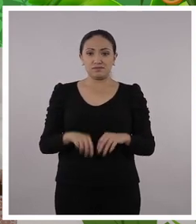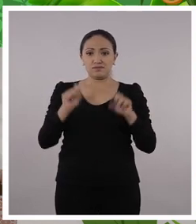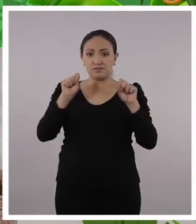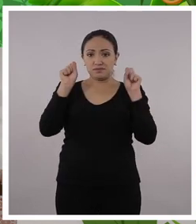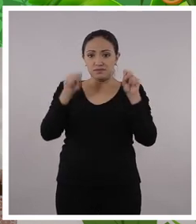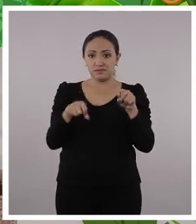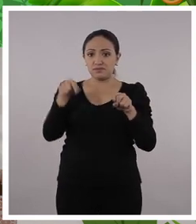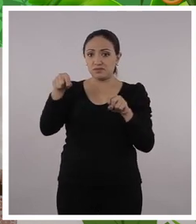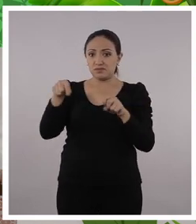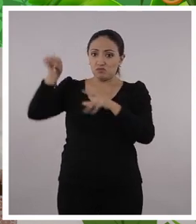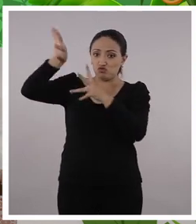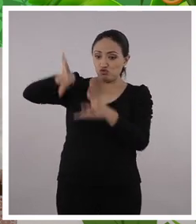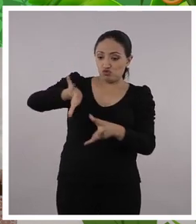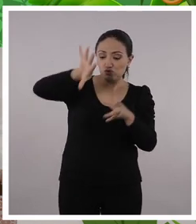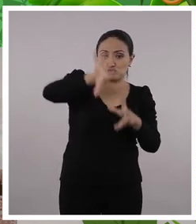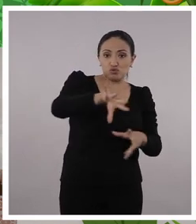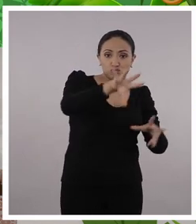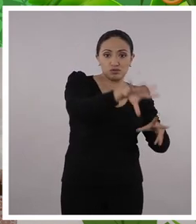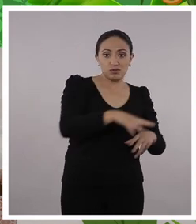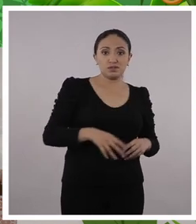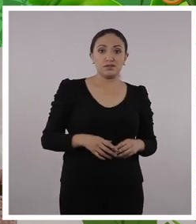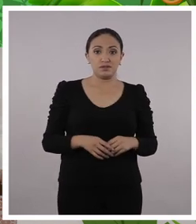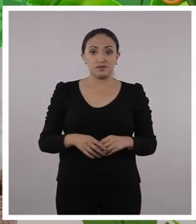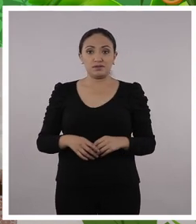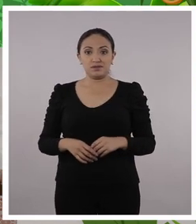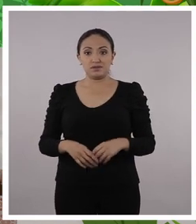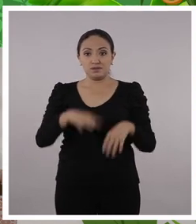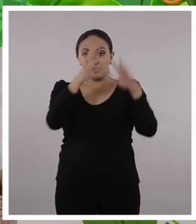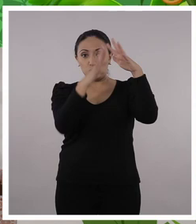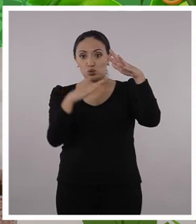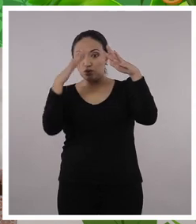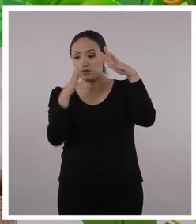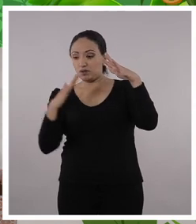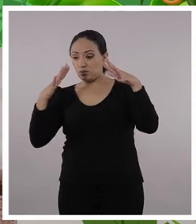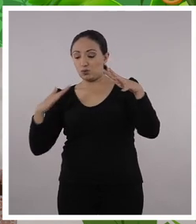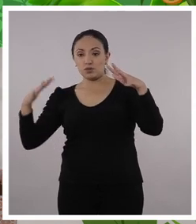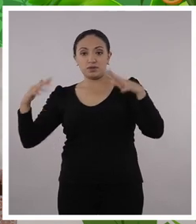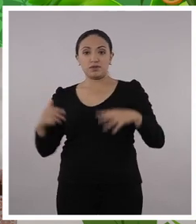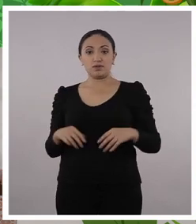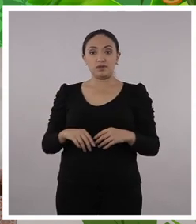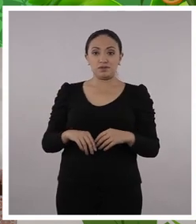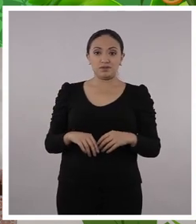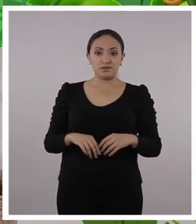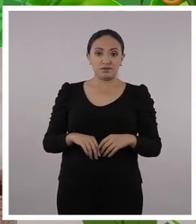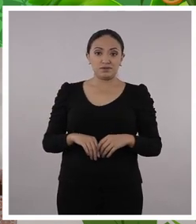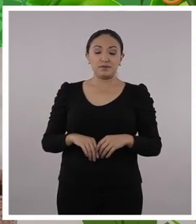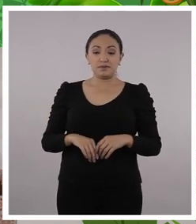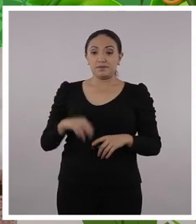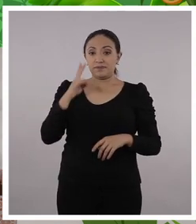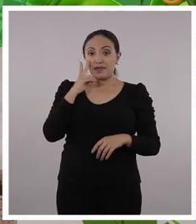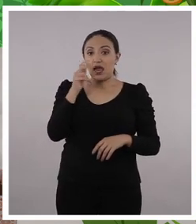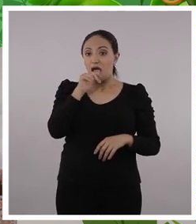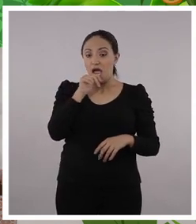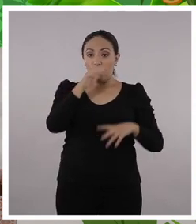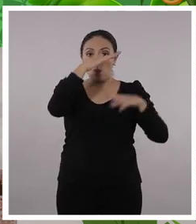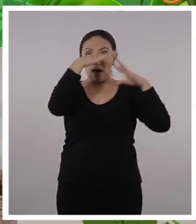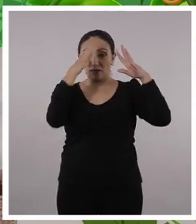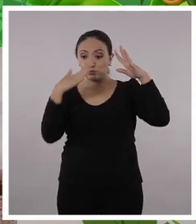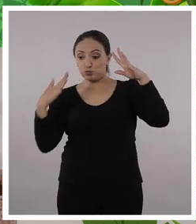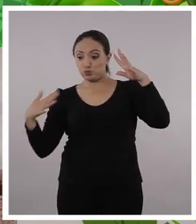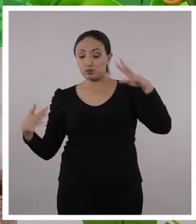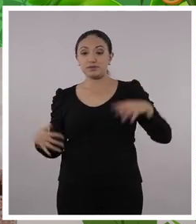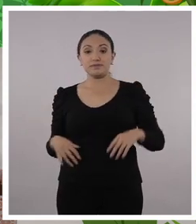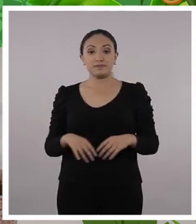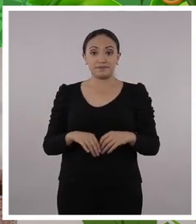una cascada aquí? A ver. Eso. ¡Wow! Quedó muy bien esa cascada. Me gusta, Jessie. Ya, esta es la cascada.